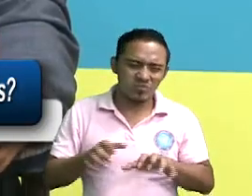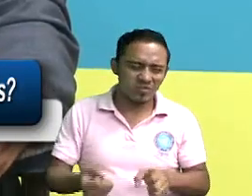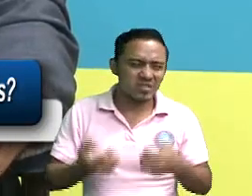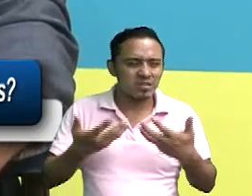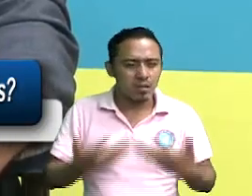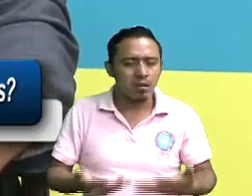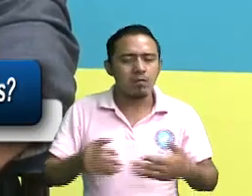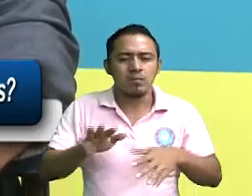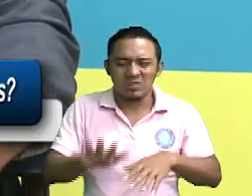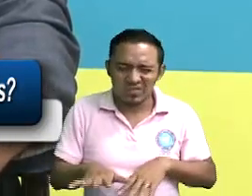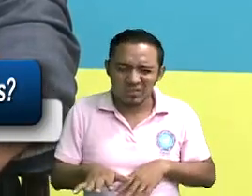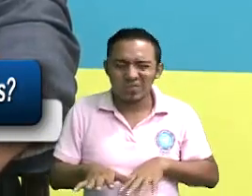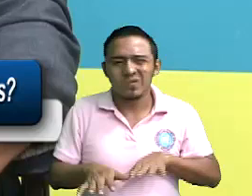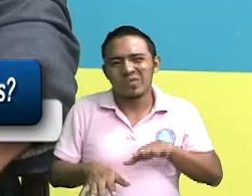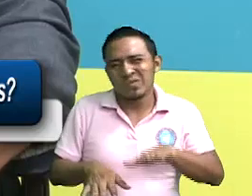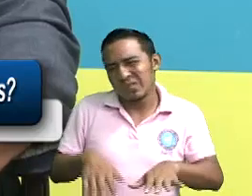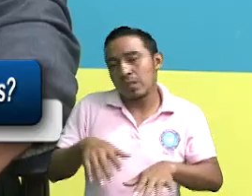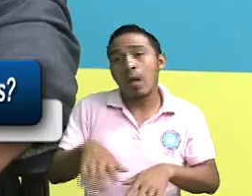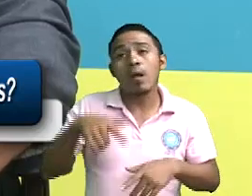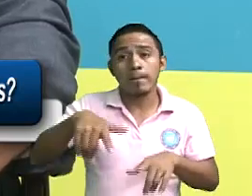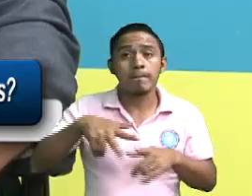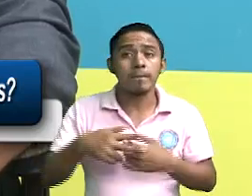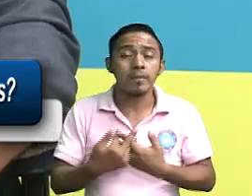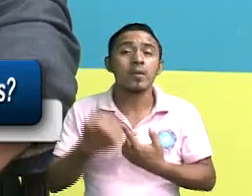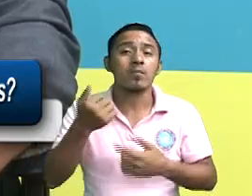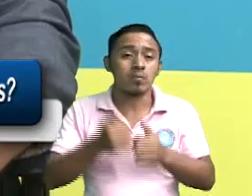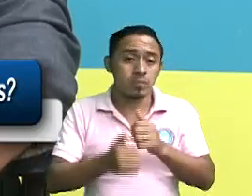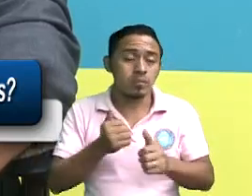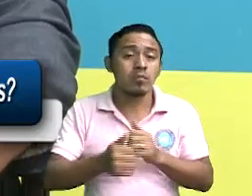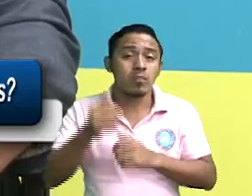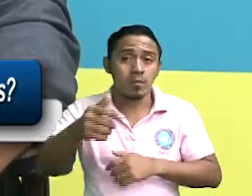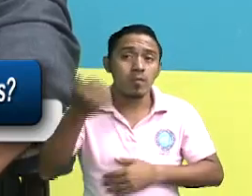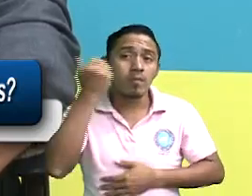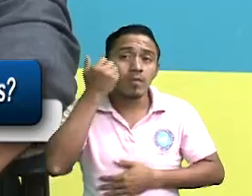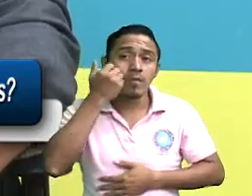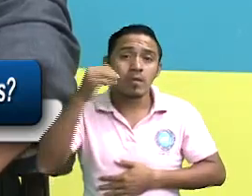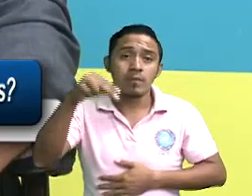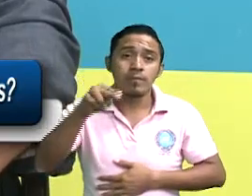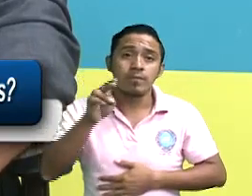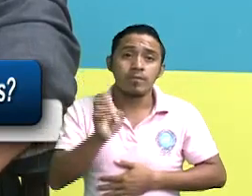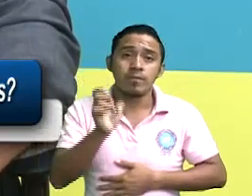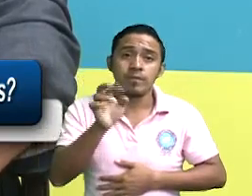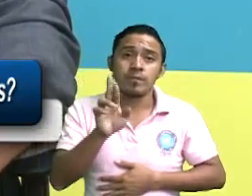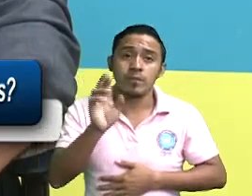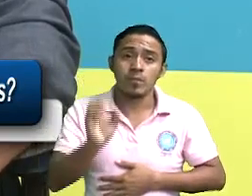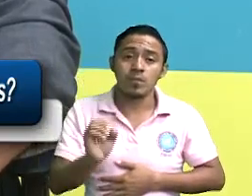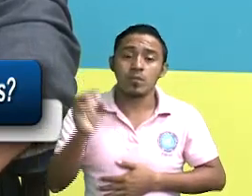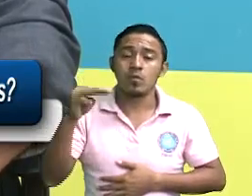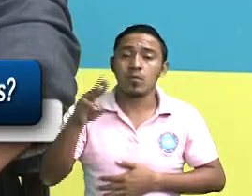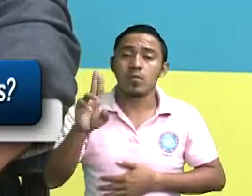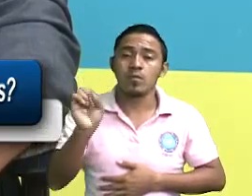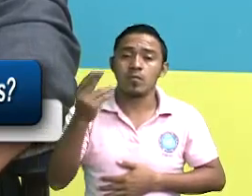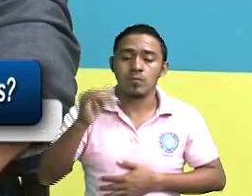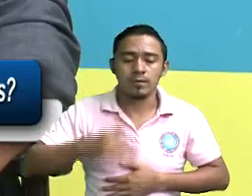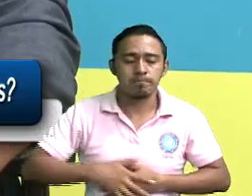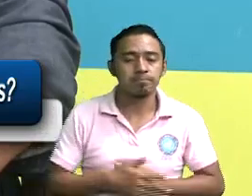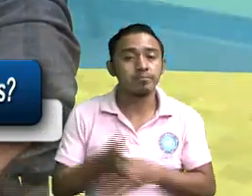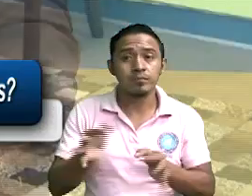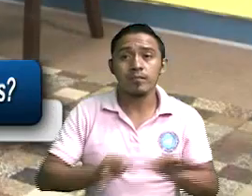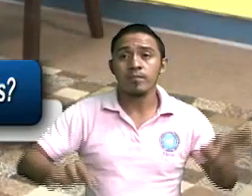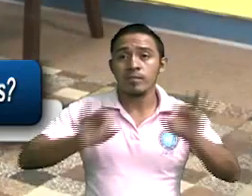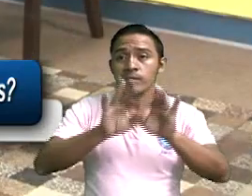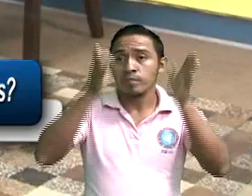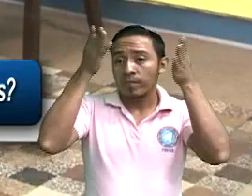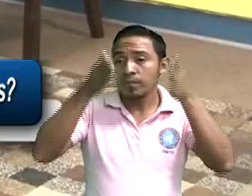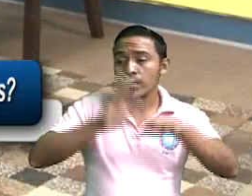Estas pueden ser manifestaciones iniciales de una enfermedad neuromuscular. Y es importante, como usted decía, atenderse a tiempo,